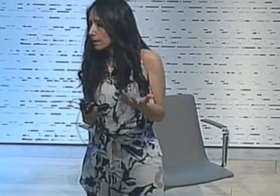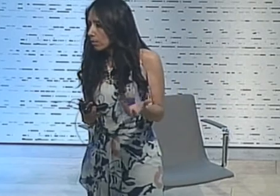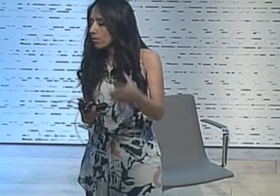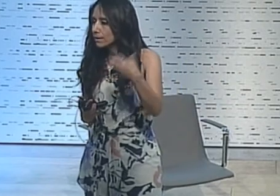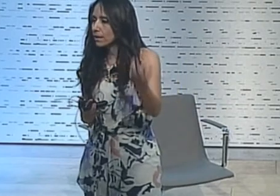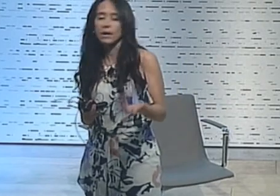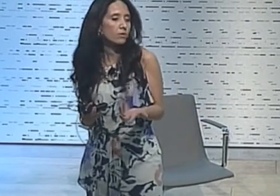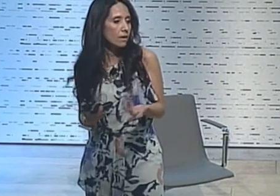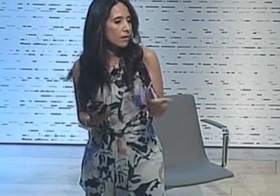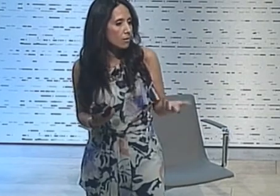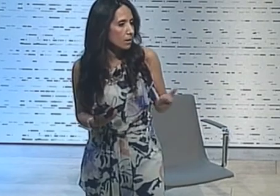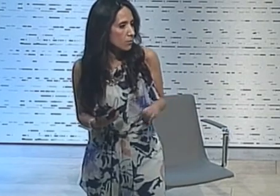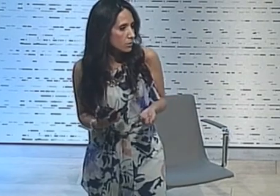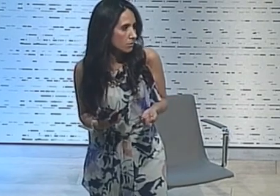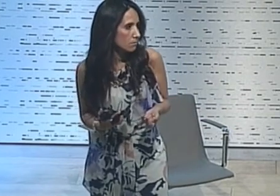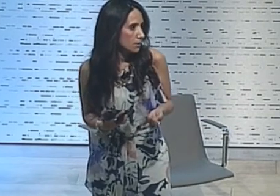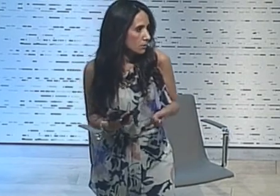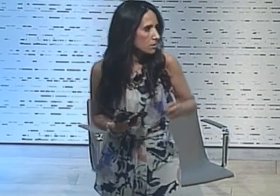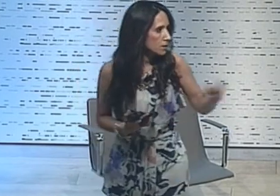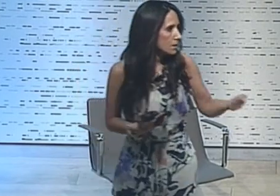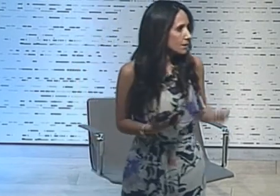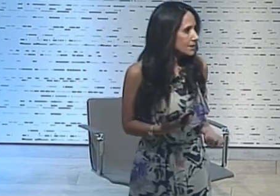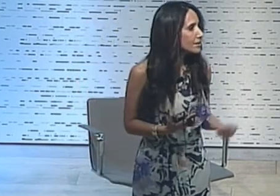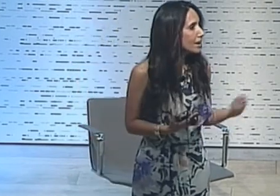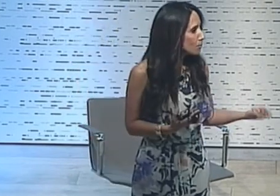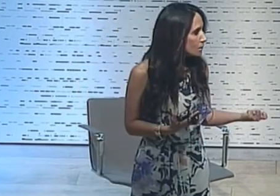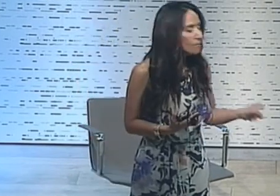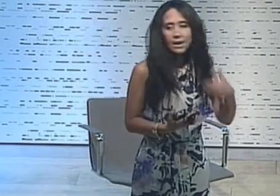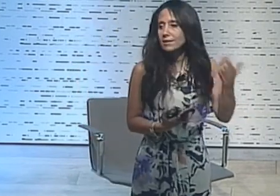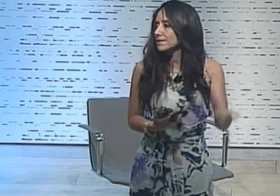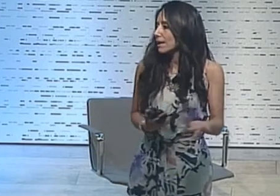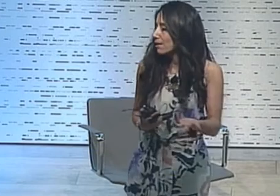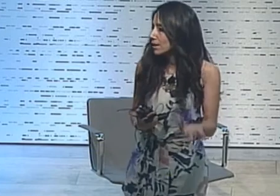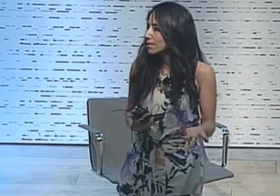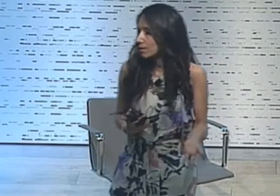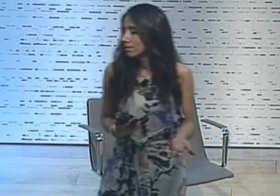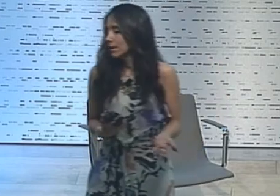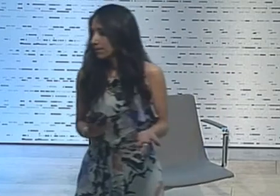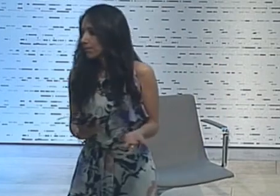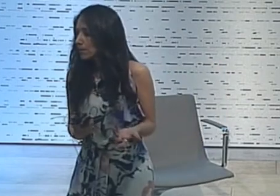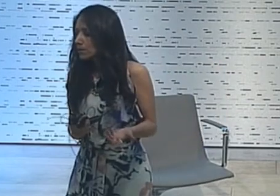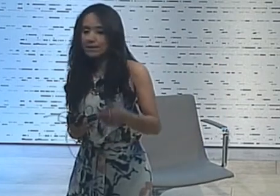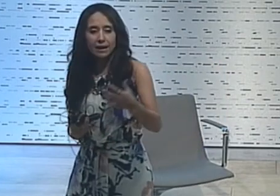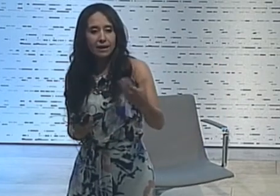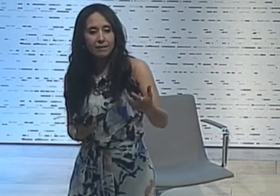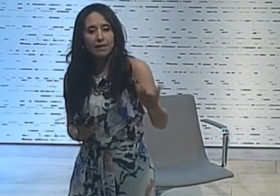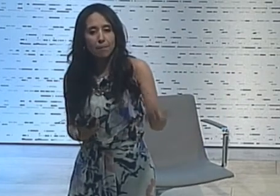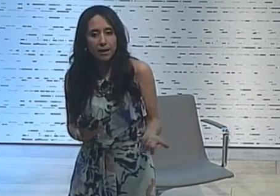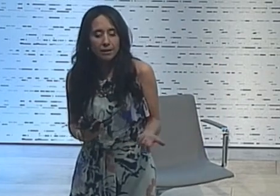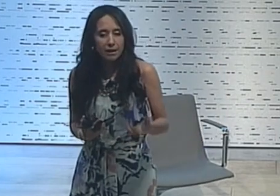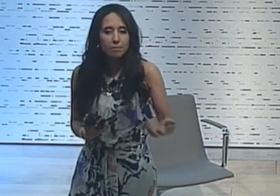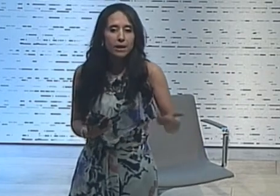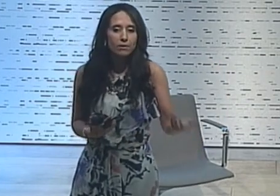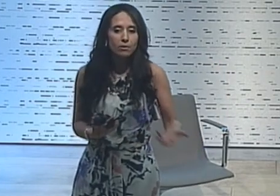Porque aparte de todo, está relacionada con la emoción. Entonces, mientras exista la emoción, existe la conexión. Entonces, esta